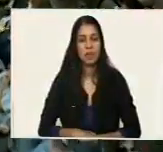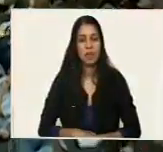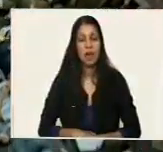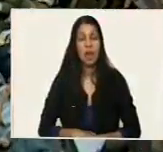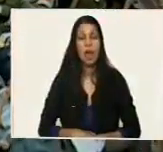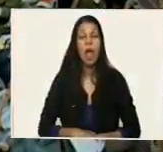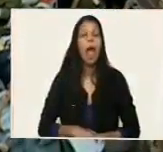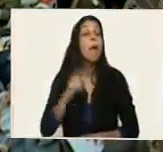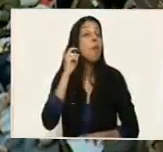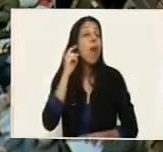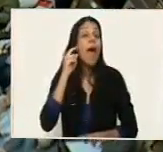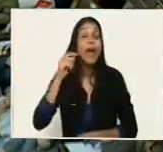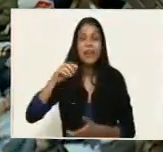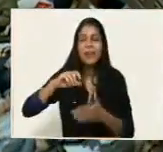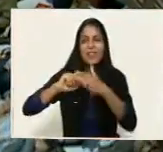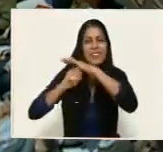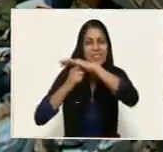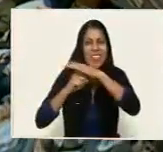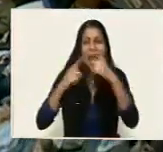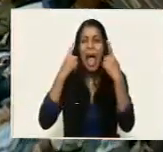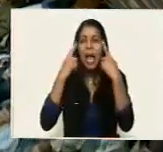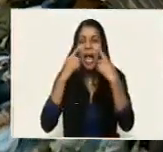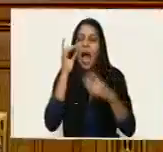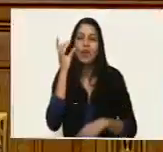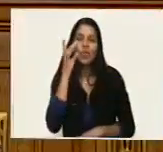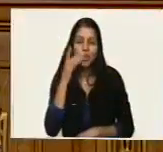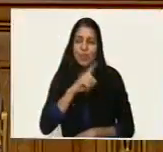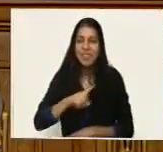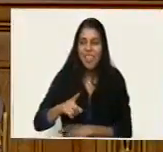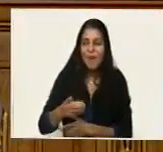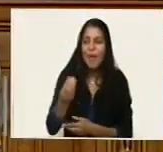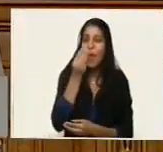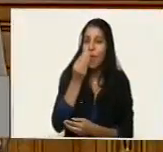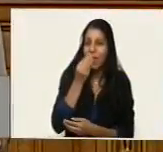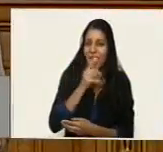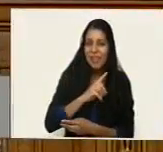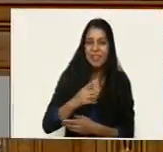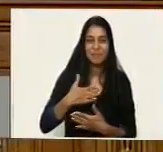Desiree, querida, donde estés, me debes un almuerzo.